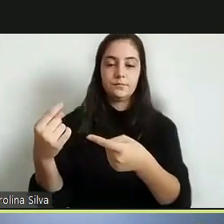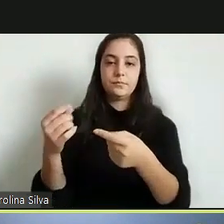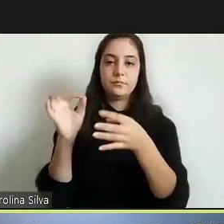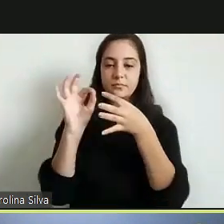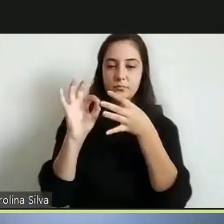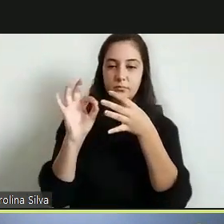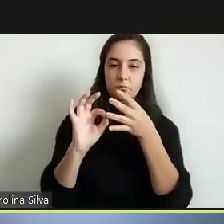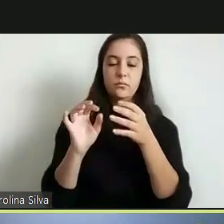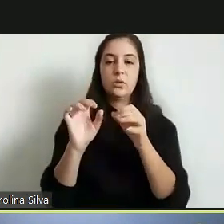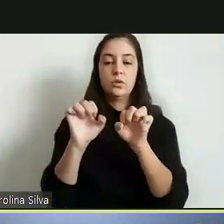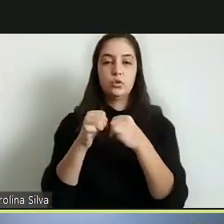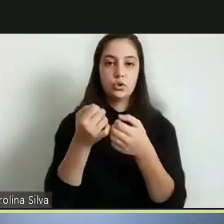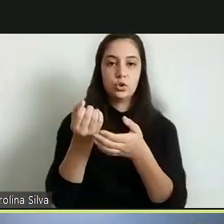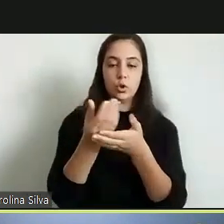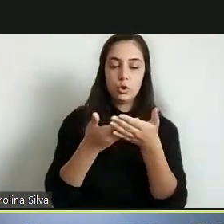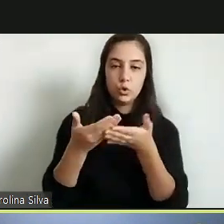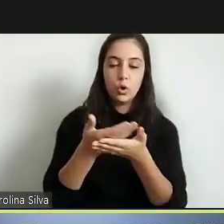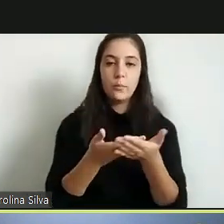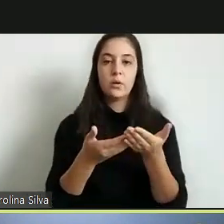características socioeconómicas,